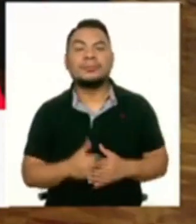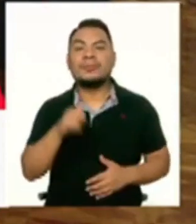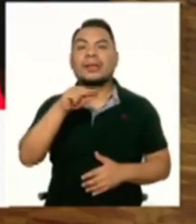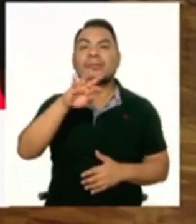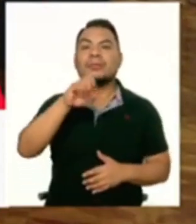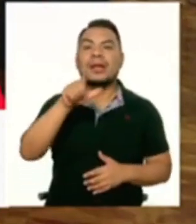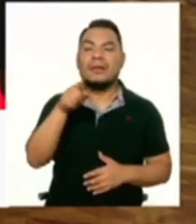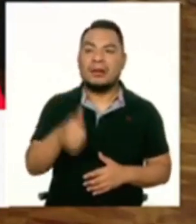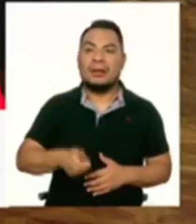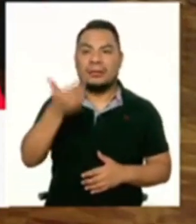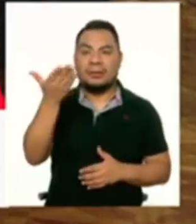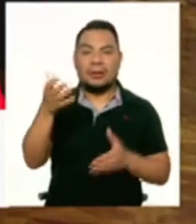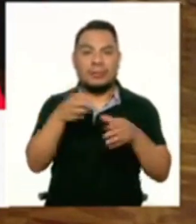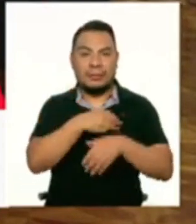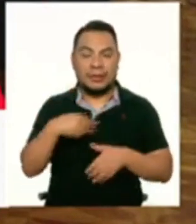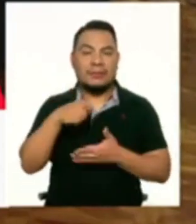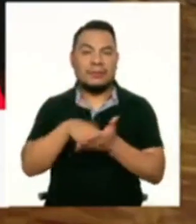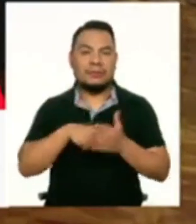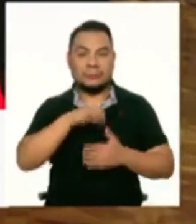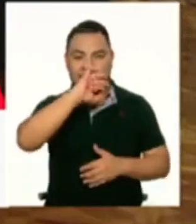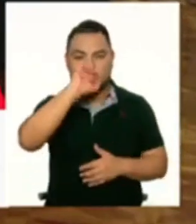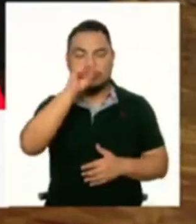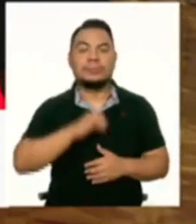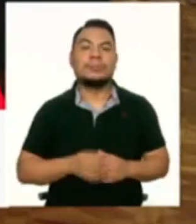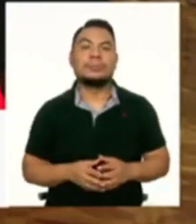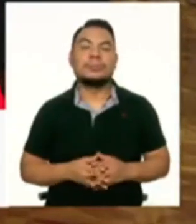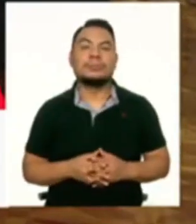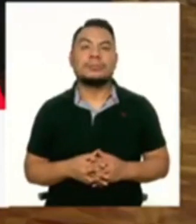Aníbal Torres Vázquez, Presidente del Consejo de Ministros.